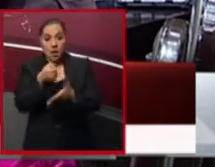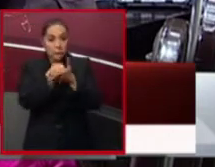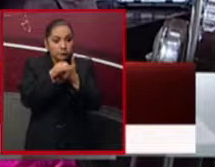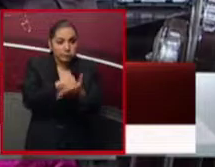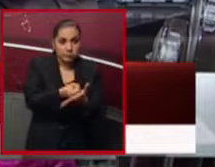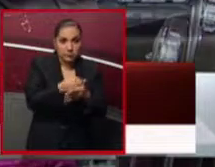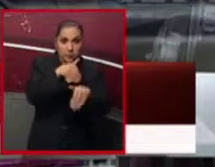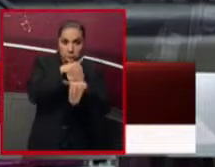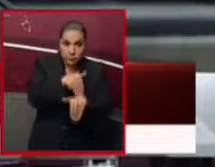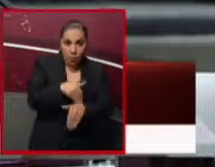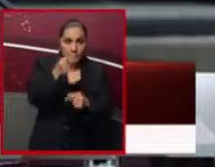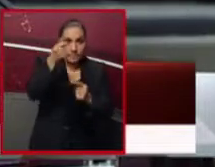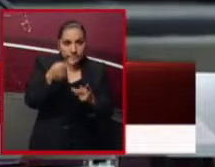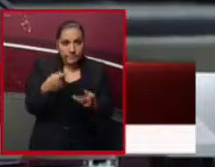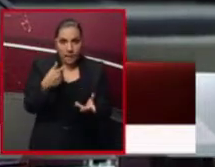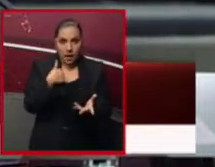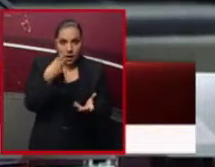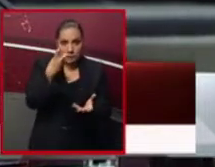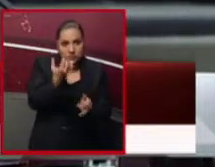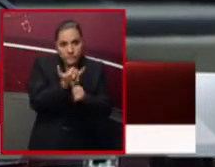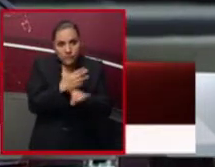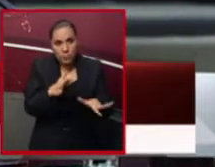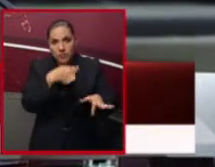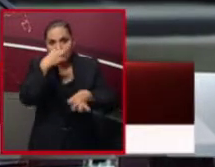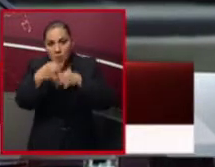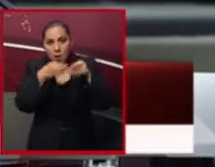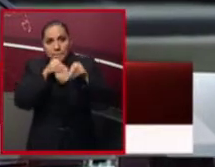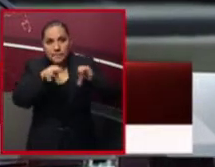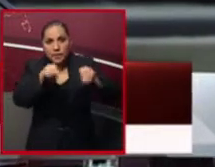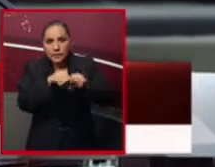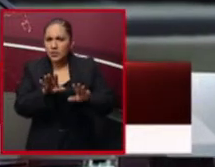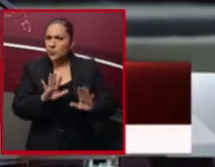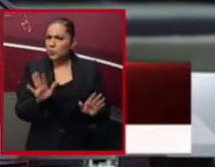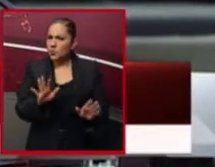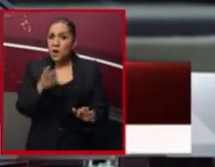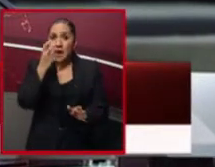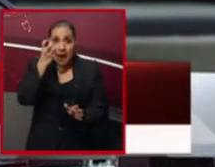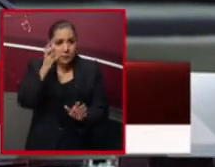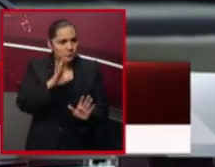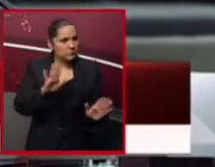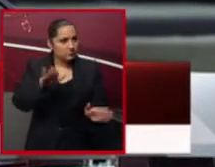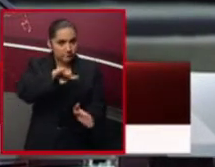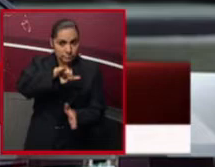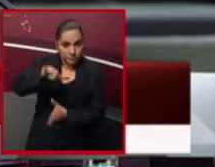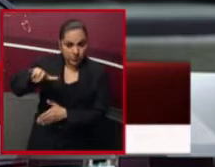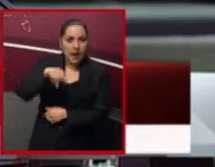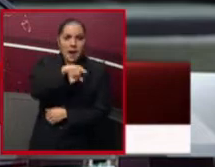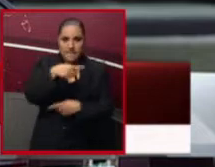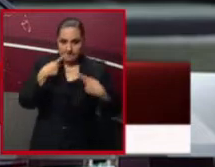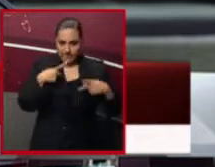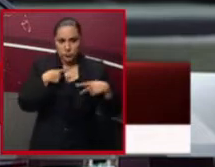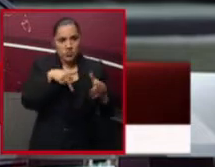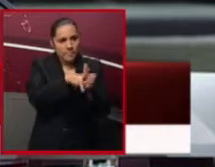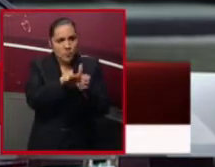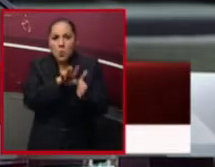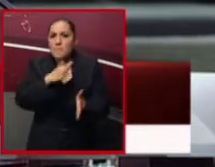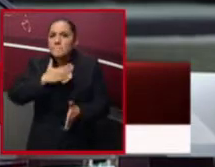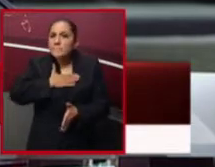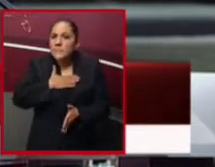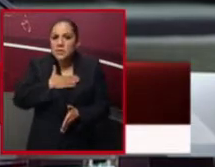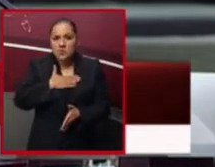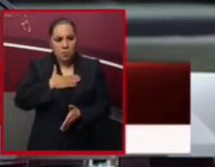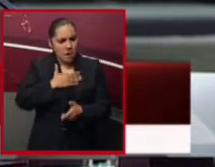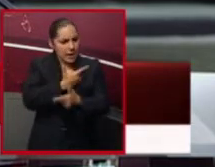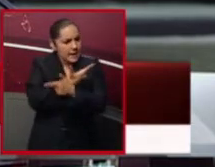gubernamentales. De esta manera, el periodista podría publicar con libertad, cumpliendo con su deber ante